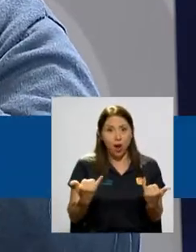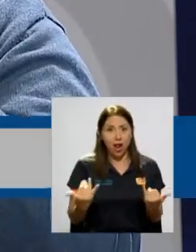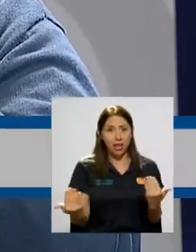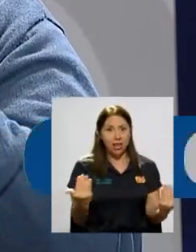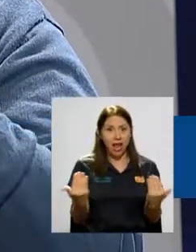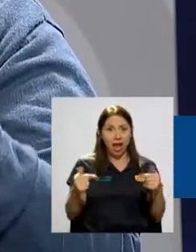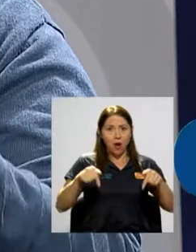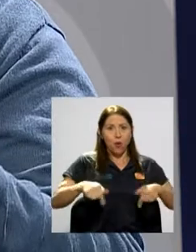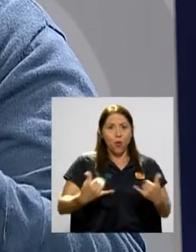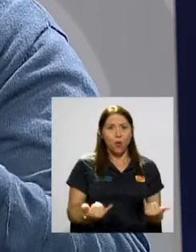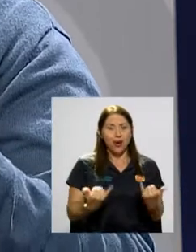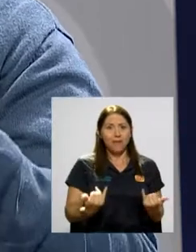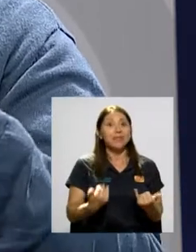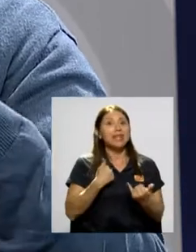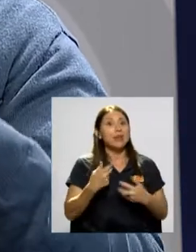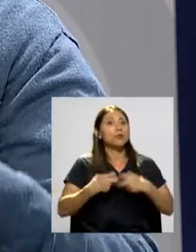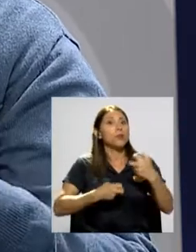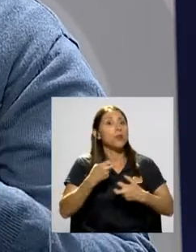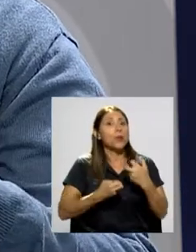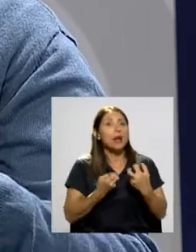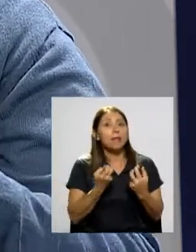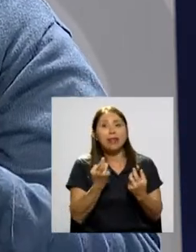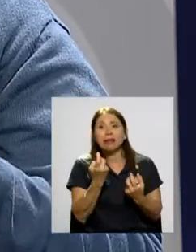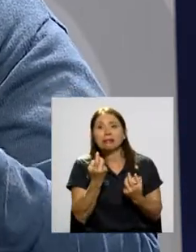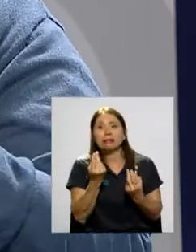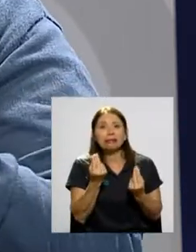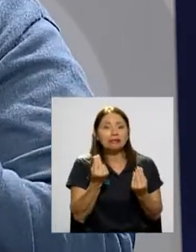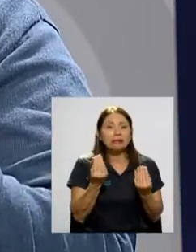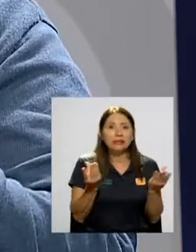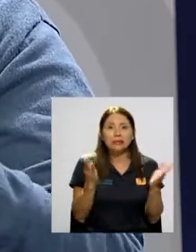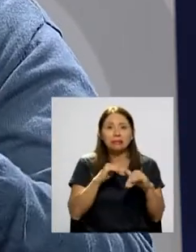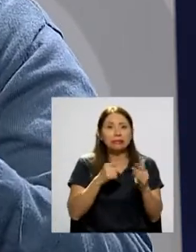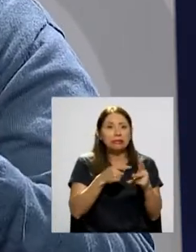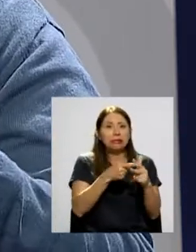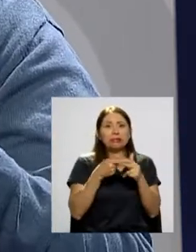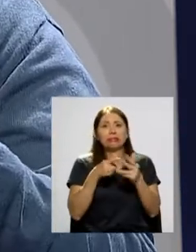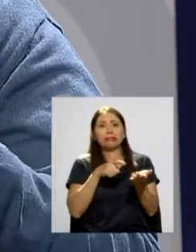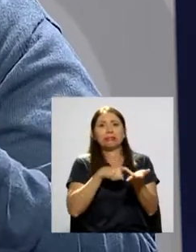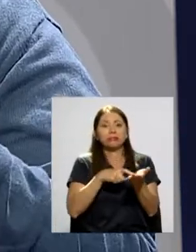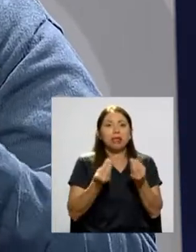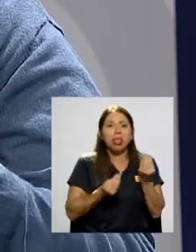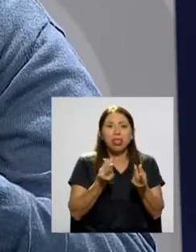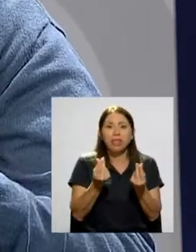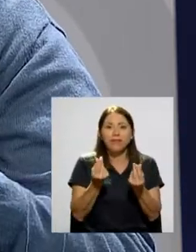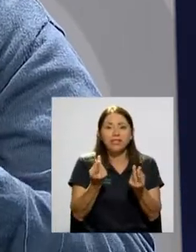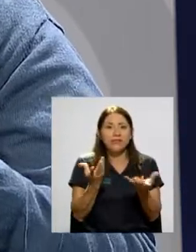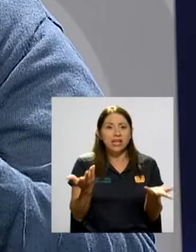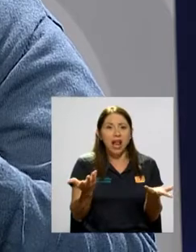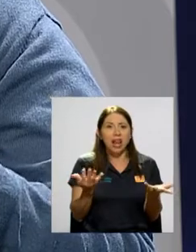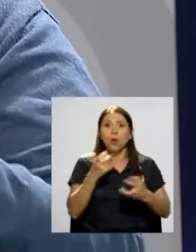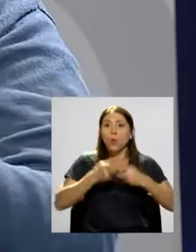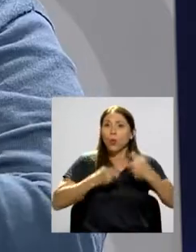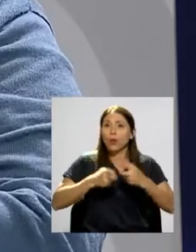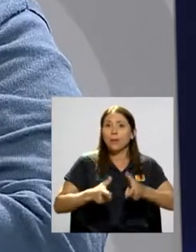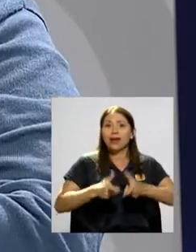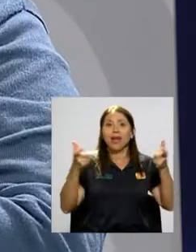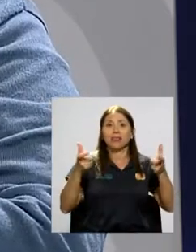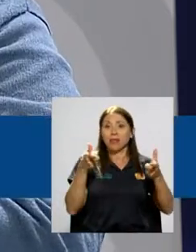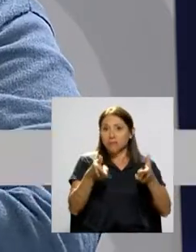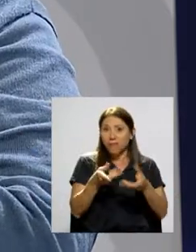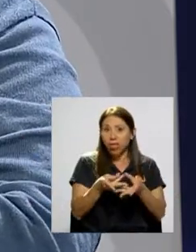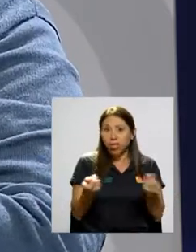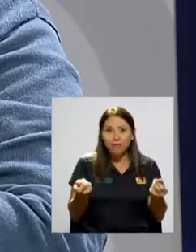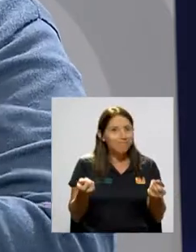el tema de la crisis fiscal, del déficit fiscal, uh-huh, como uno de los grandes temas a nivel político. No fue resuelto, como no fue